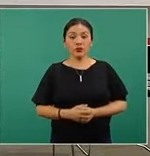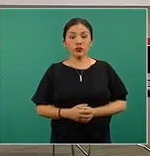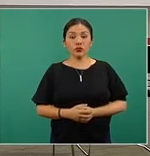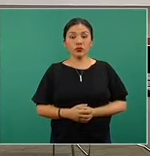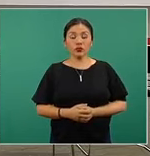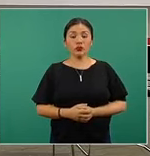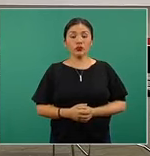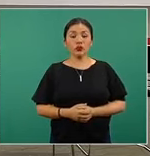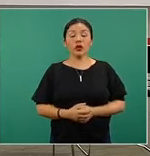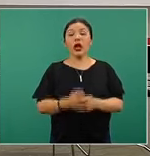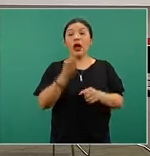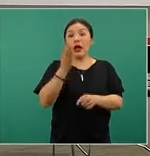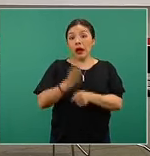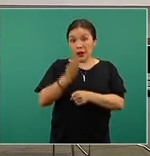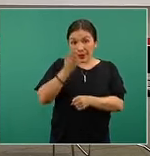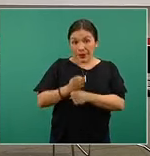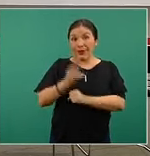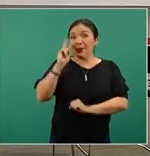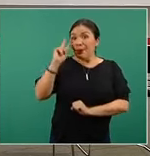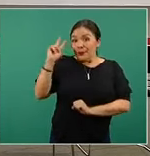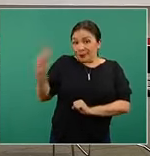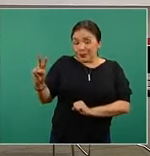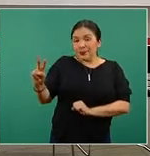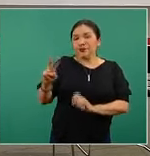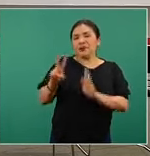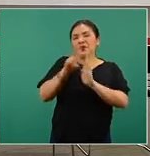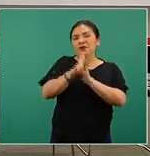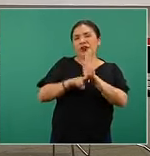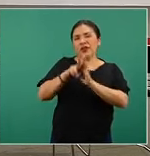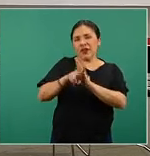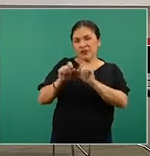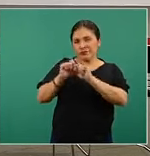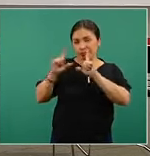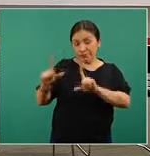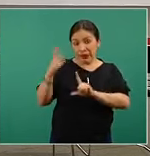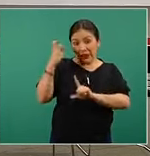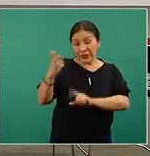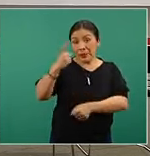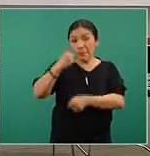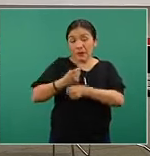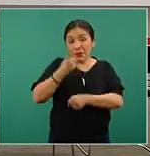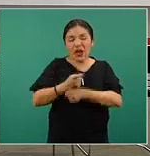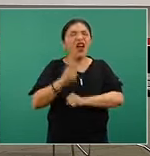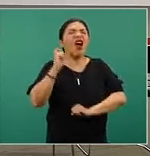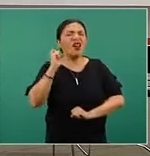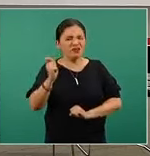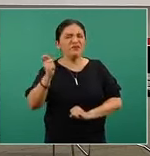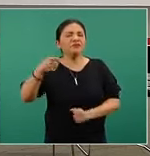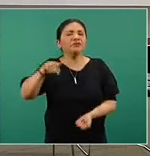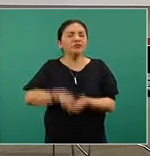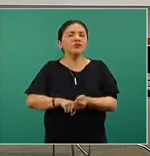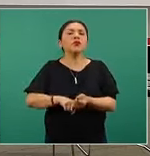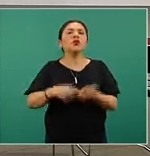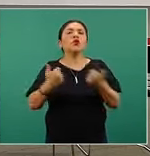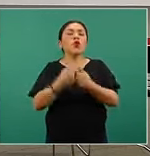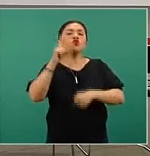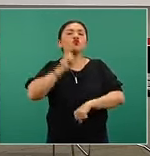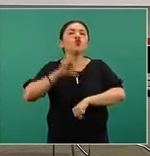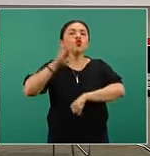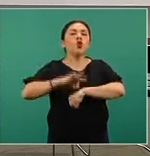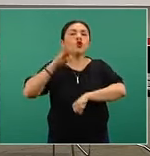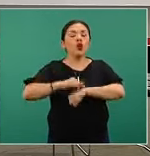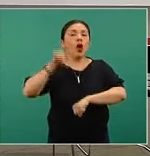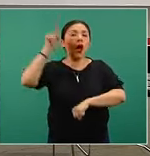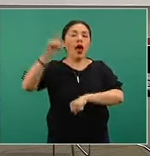si les parece vamos a ver un vídeo este primer vídeo es de la doctora que está